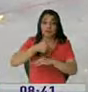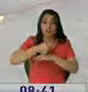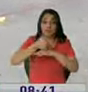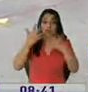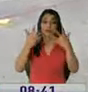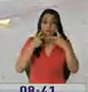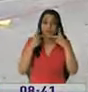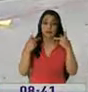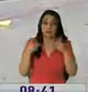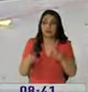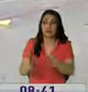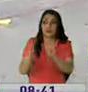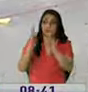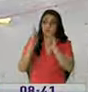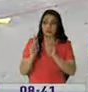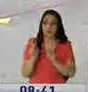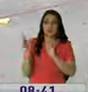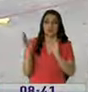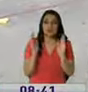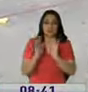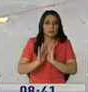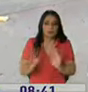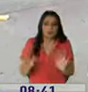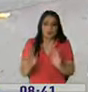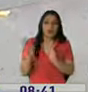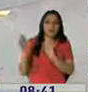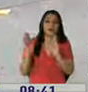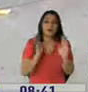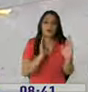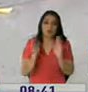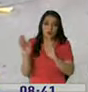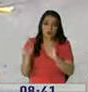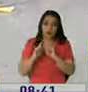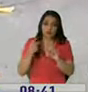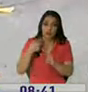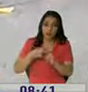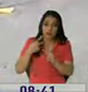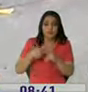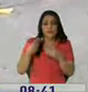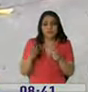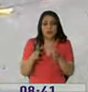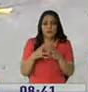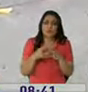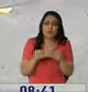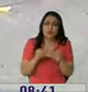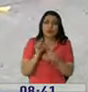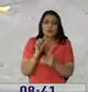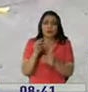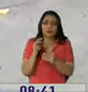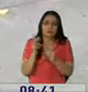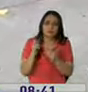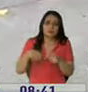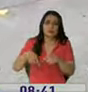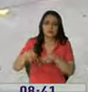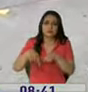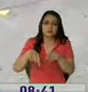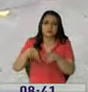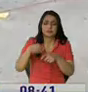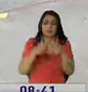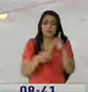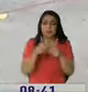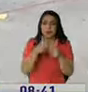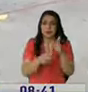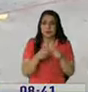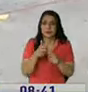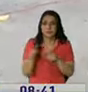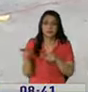EMOB van a implementar un puente Bailey, un puente provisional en sí, para reducir un poco los problemas que se han originado en este sector,